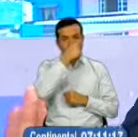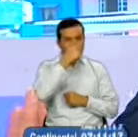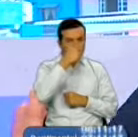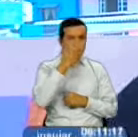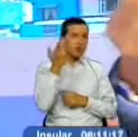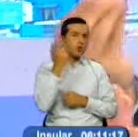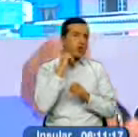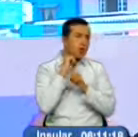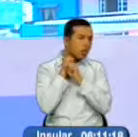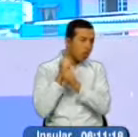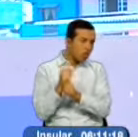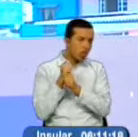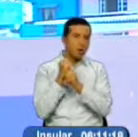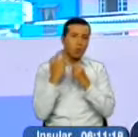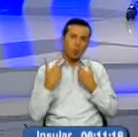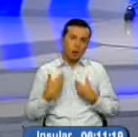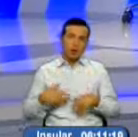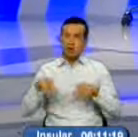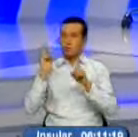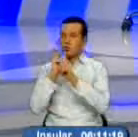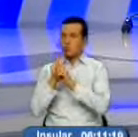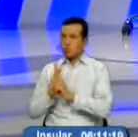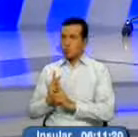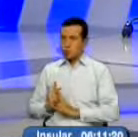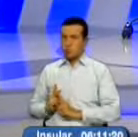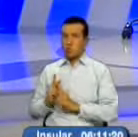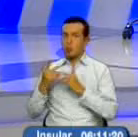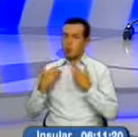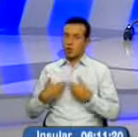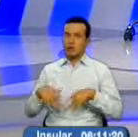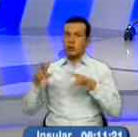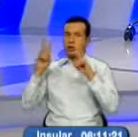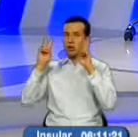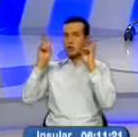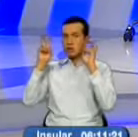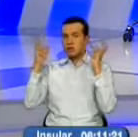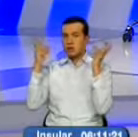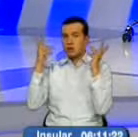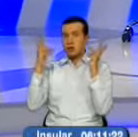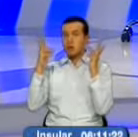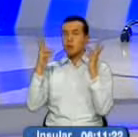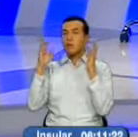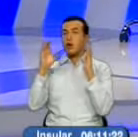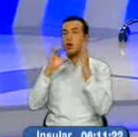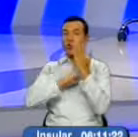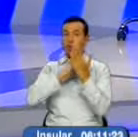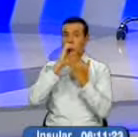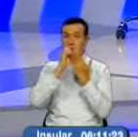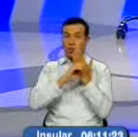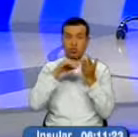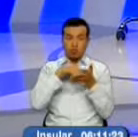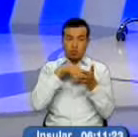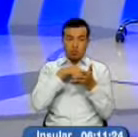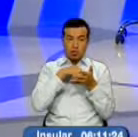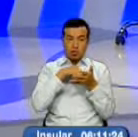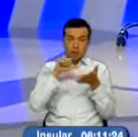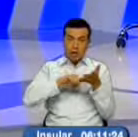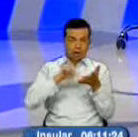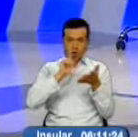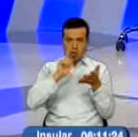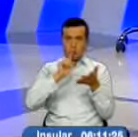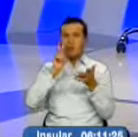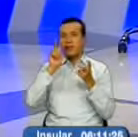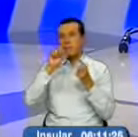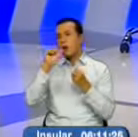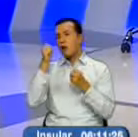O cualquier tipo de elemento, digamos, que no está relacionado con los aspectos netamente curriculares o académicos. Entonces, en ese